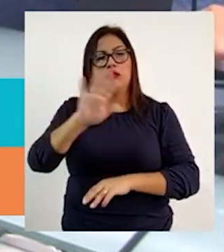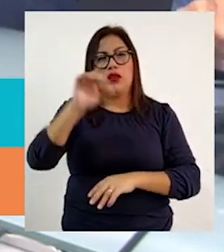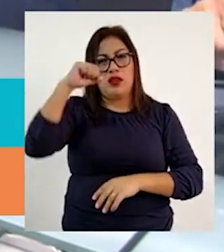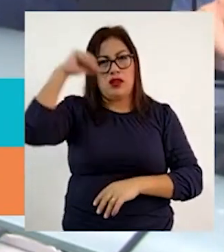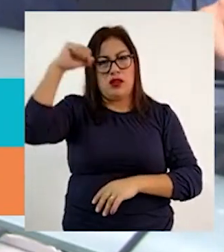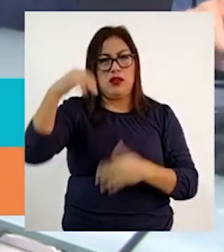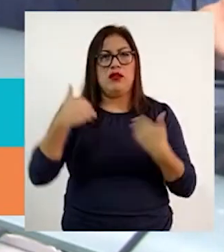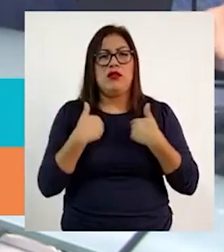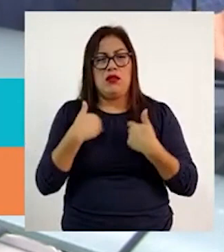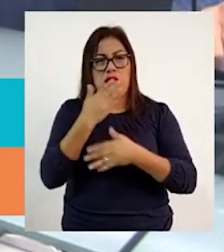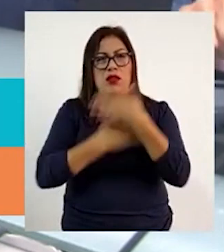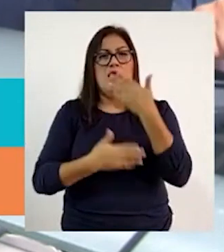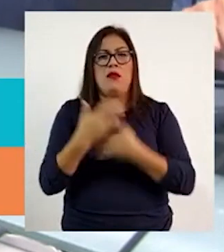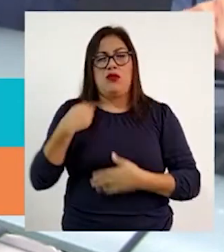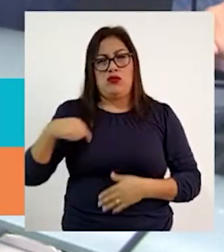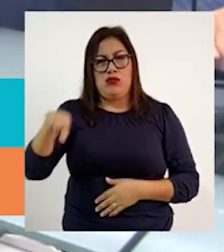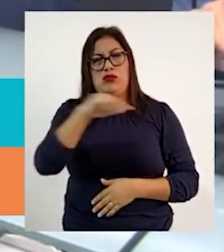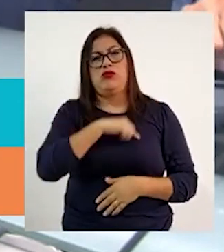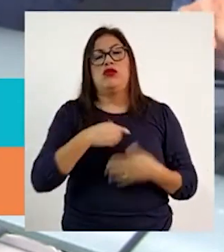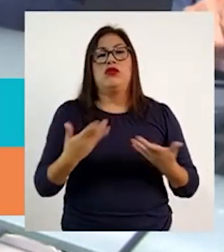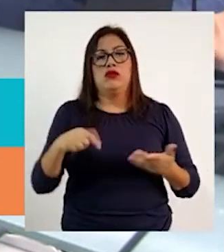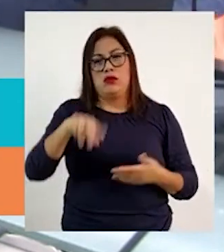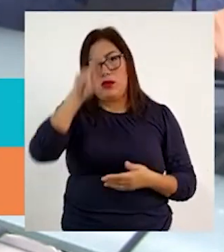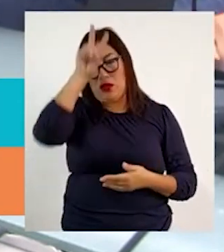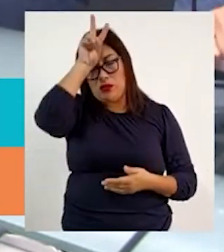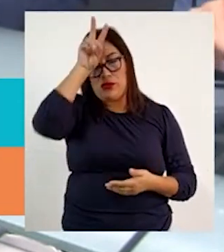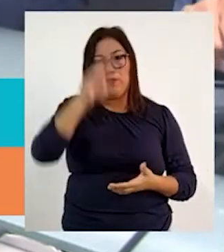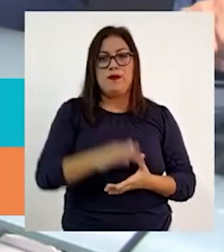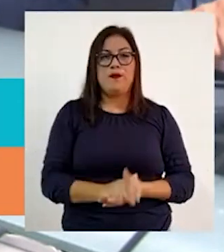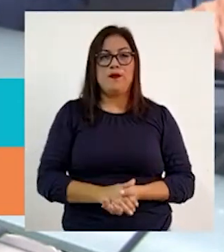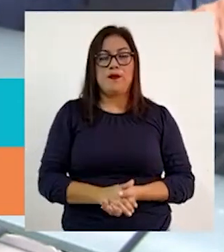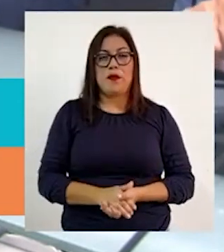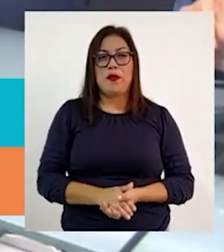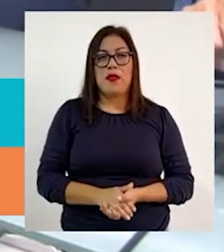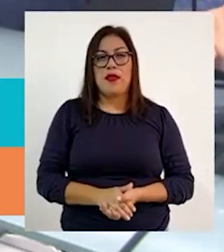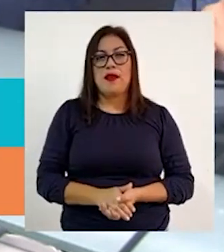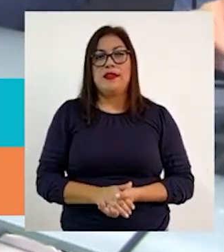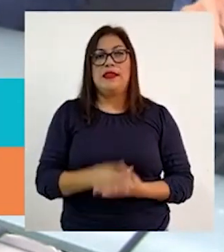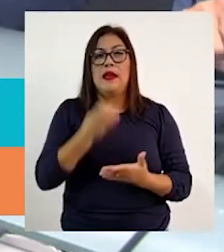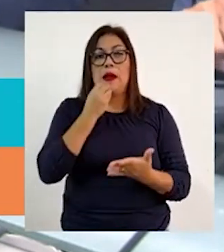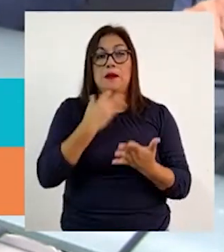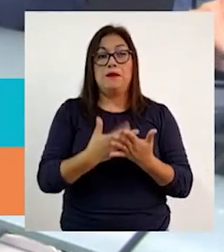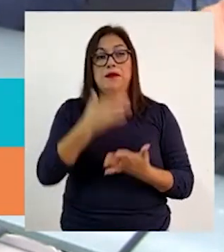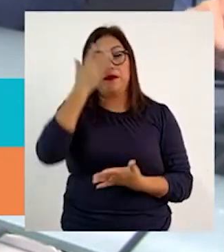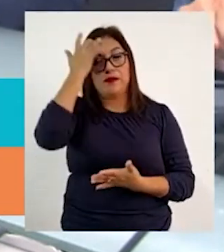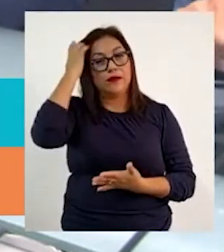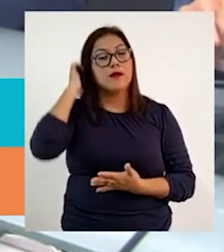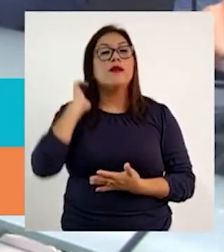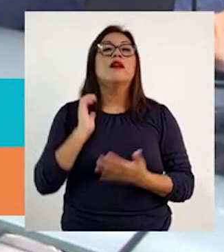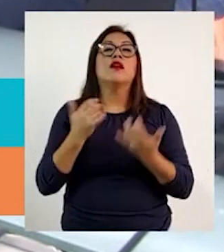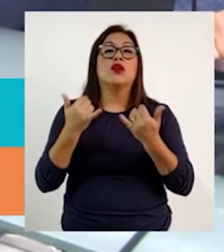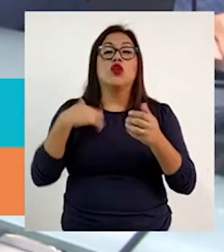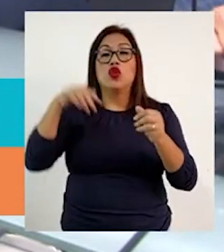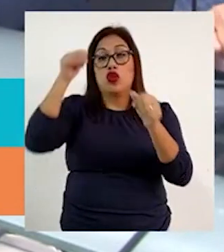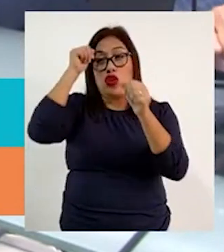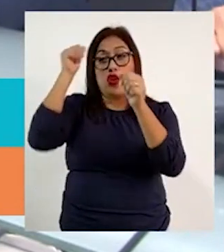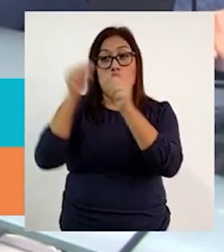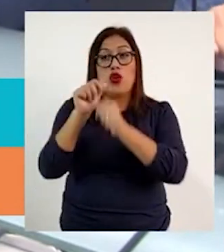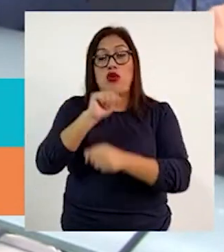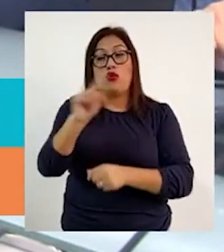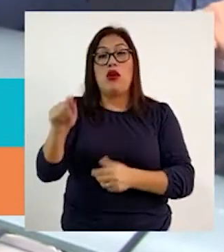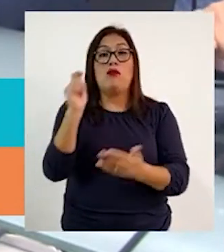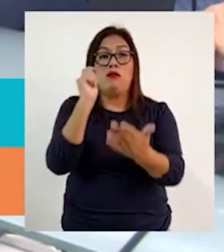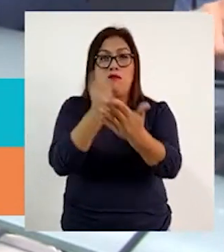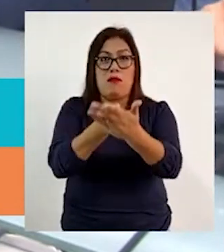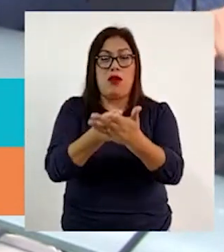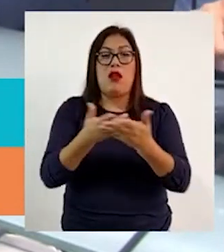las personas con discapacidad en el Perú. Así es, Enrique, y en ese sentido también les recordamos que se aplicarán multas a